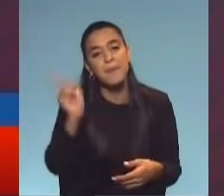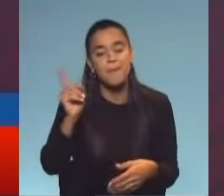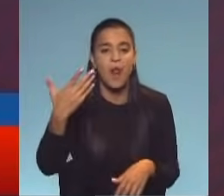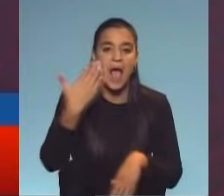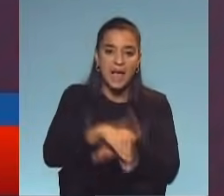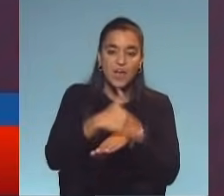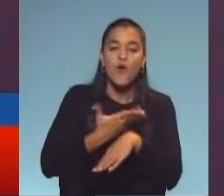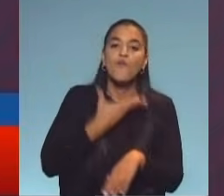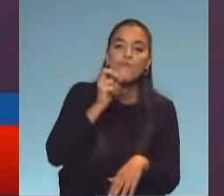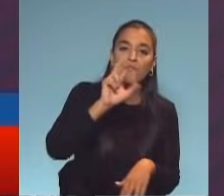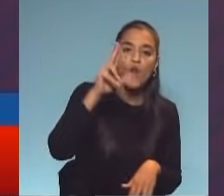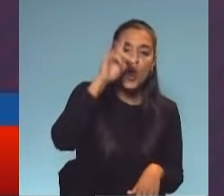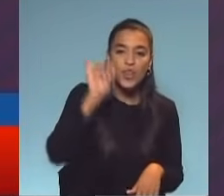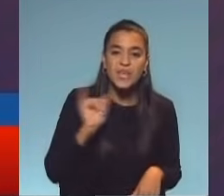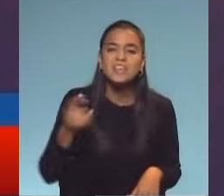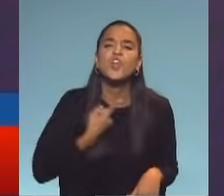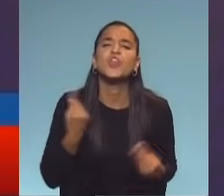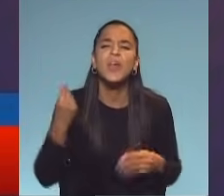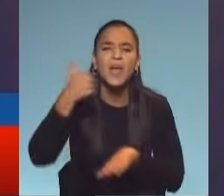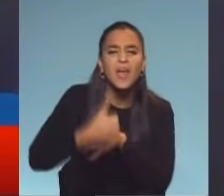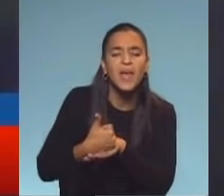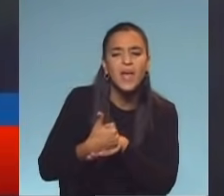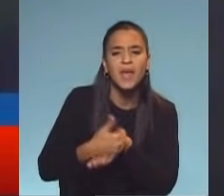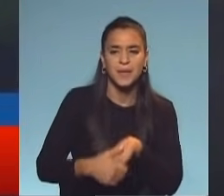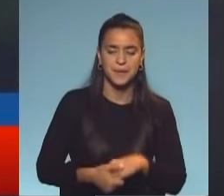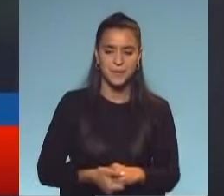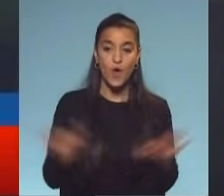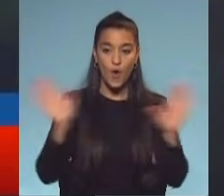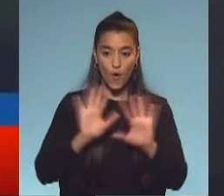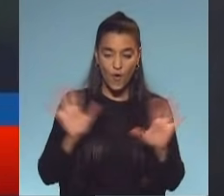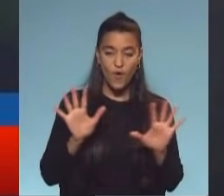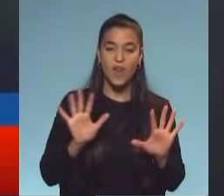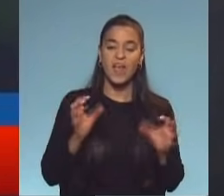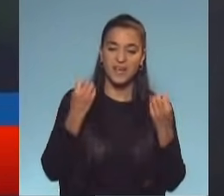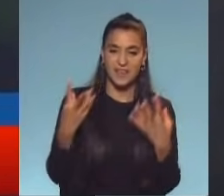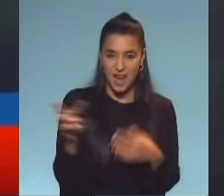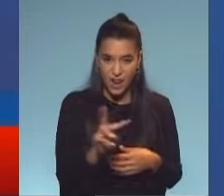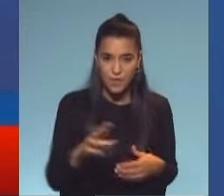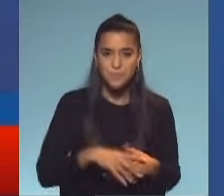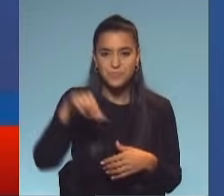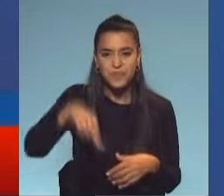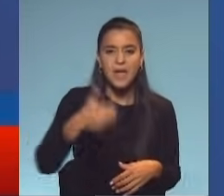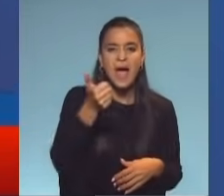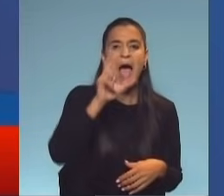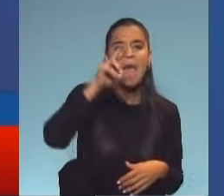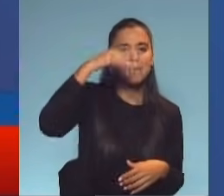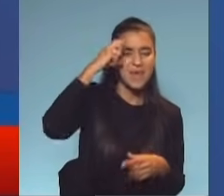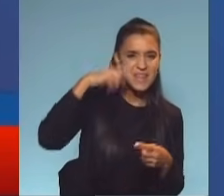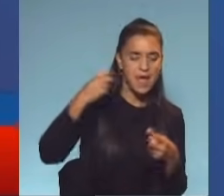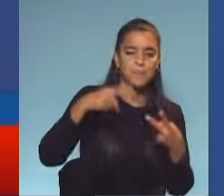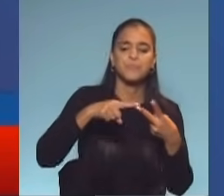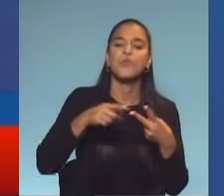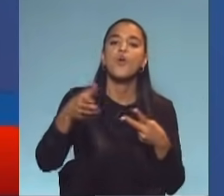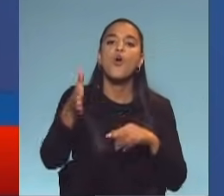Flor Rodríguez, ¿cómo anda, Florcita? ¿Dónde estás? Hola Ale, hola Silvia, sí, Armenia y Costa Rica, una